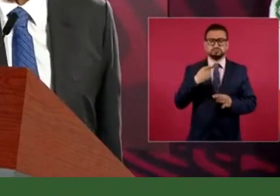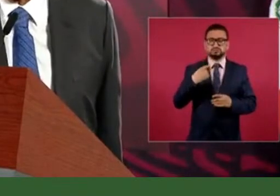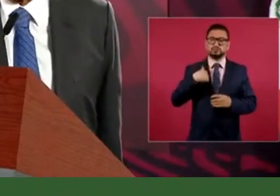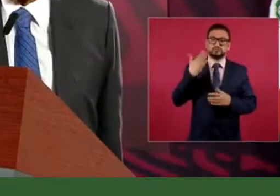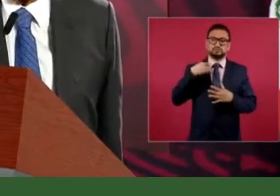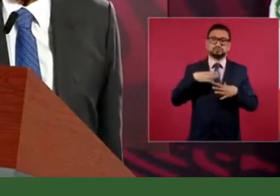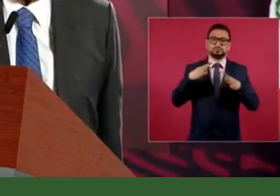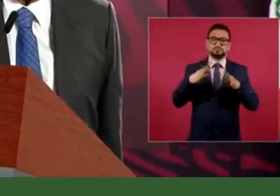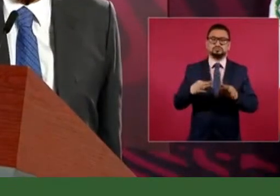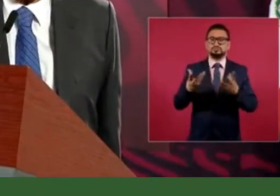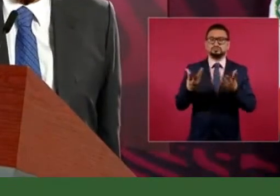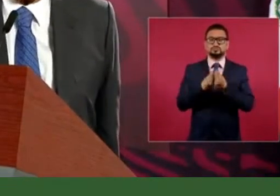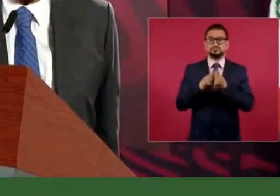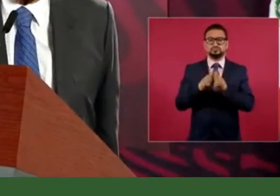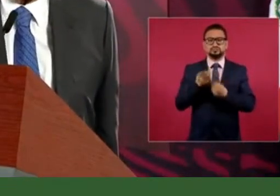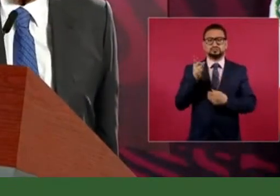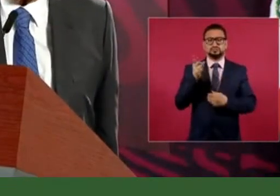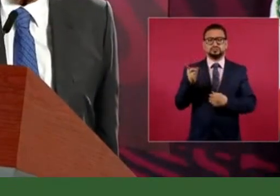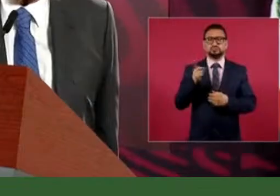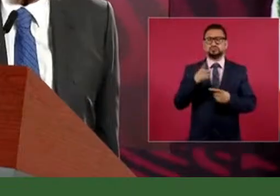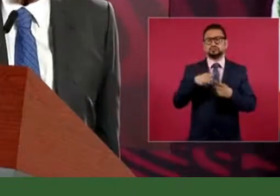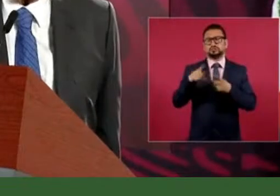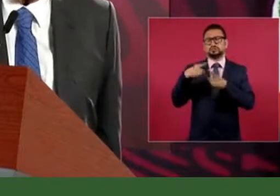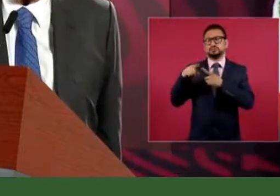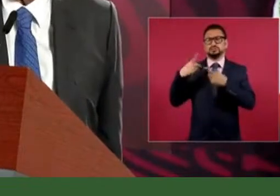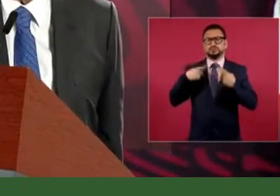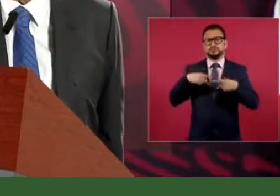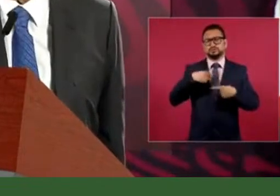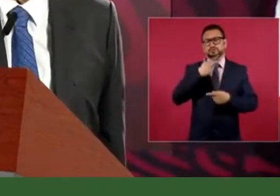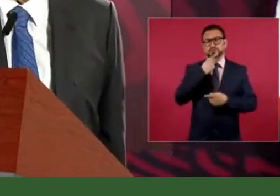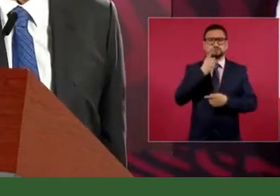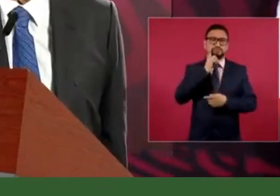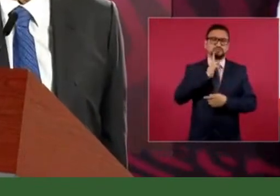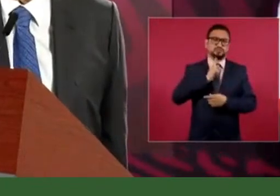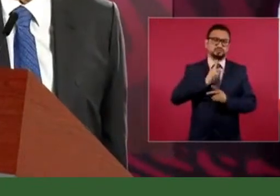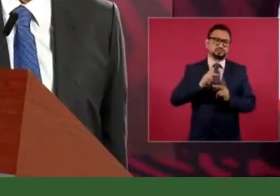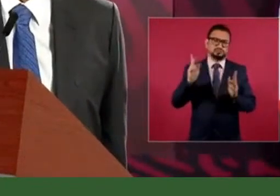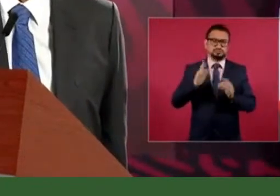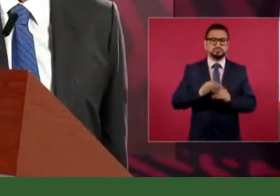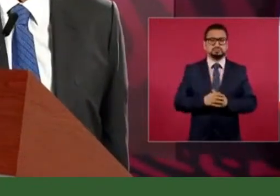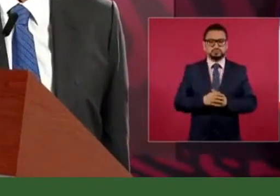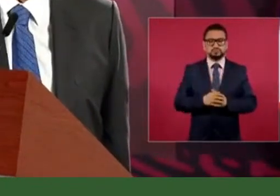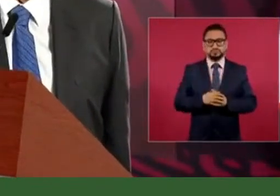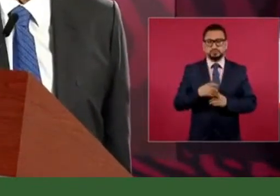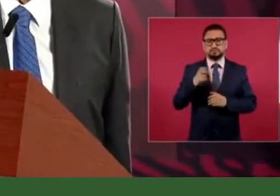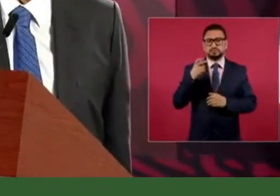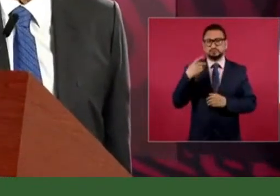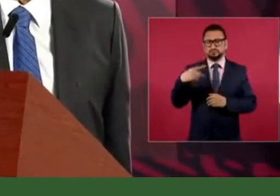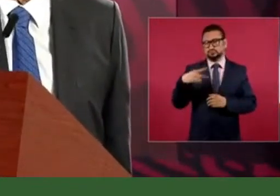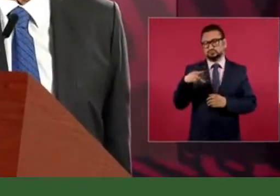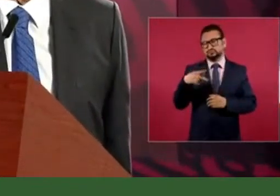junto con muchos otros, mujeres, hombres, de ese partido,